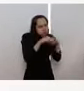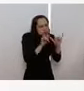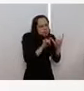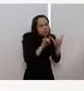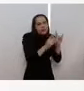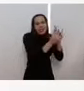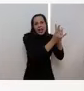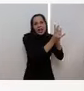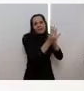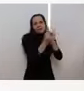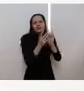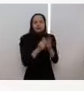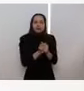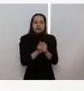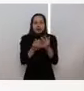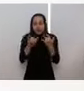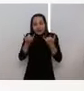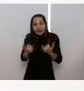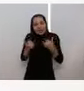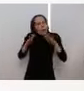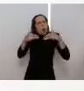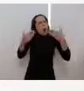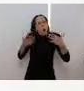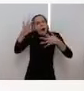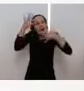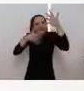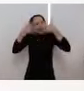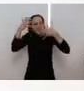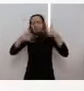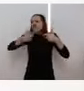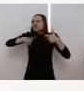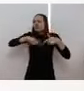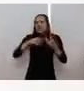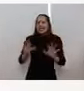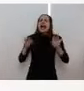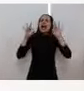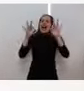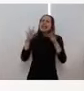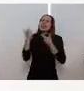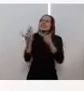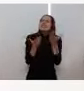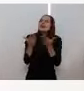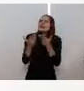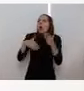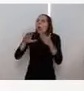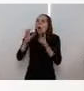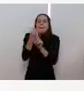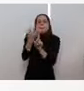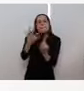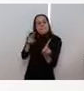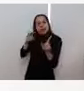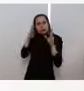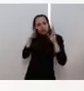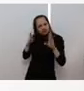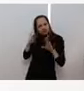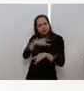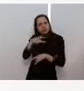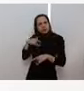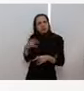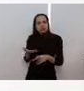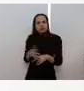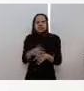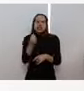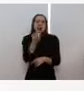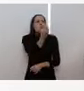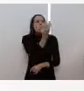como evaluamos hoy en día la calidad de nuestro servicio o el impacto de la atención en salud no solamente con números o